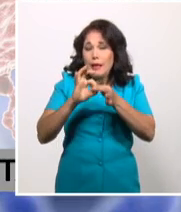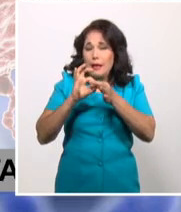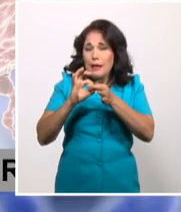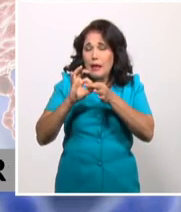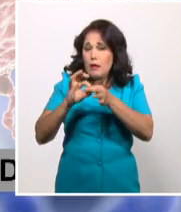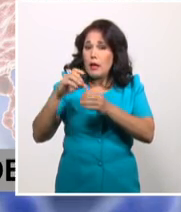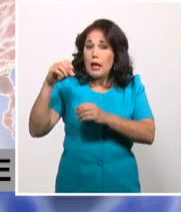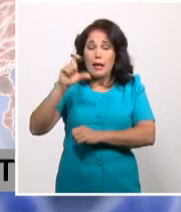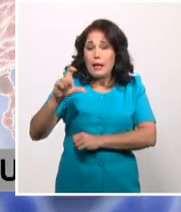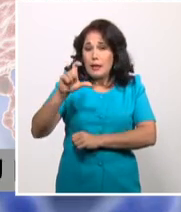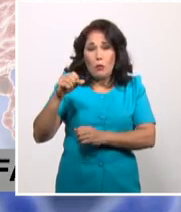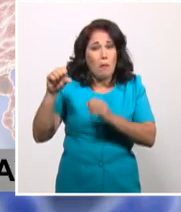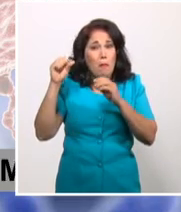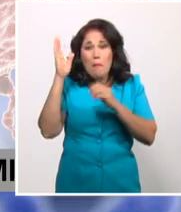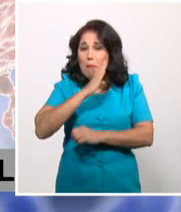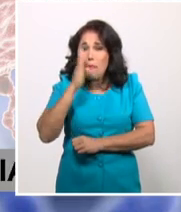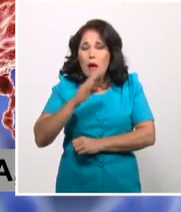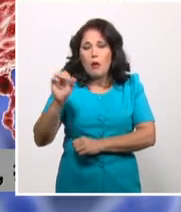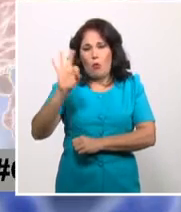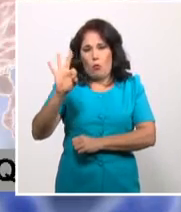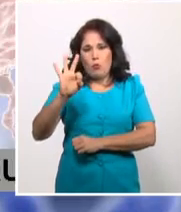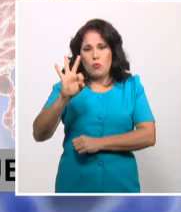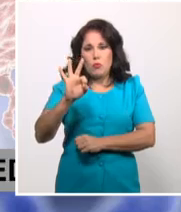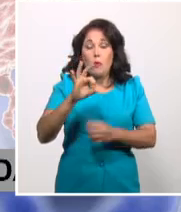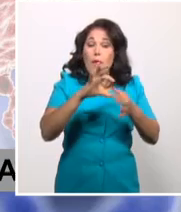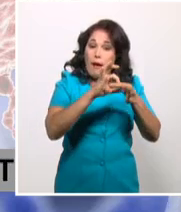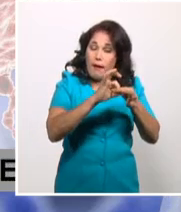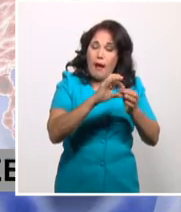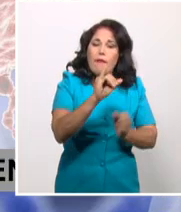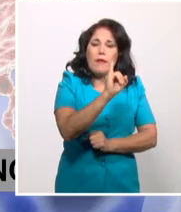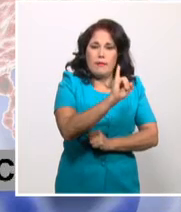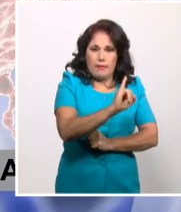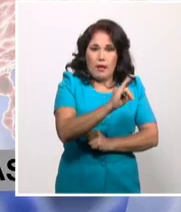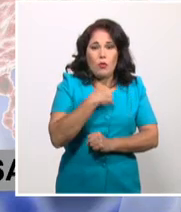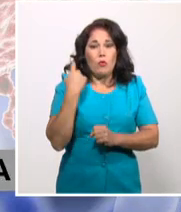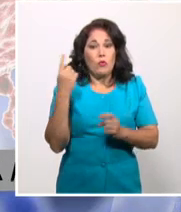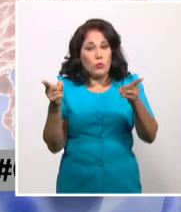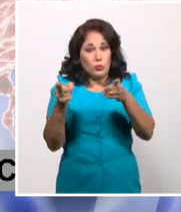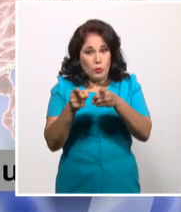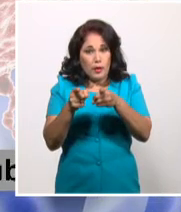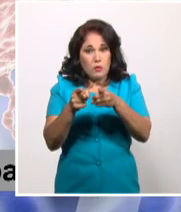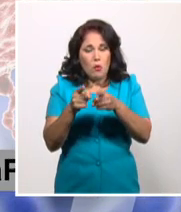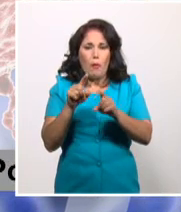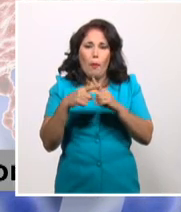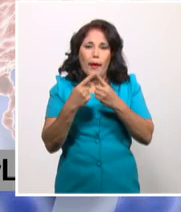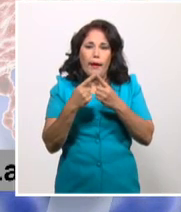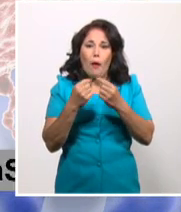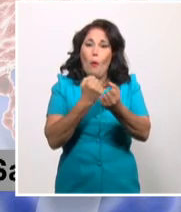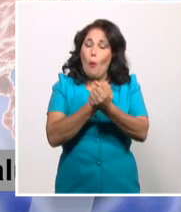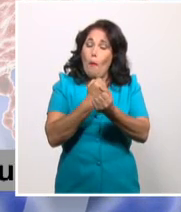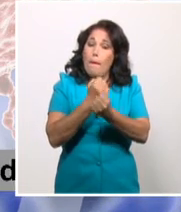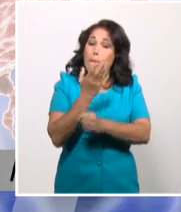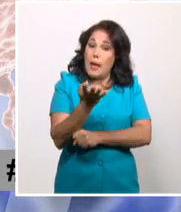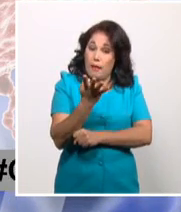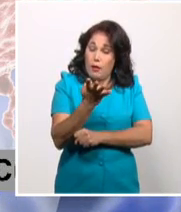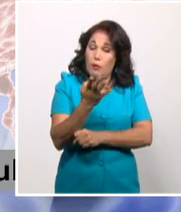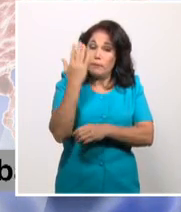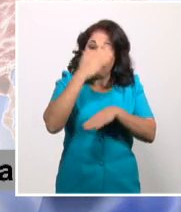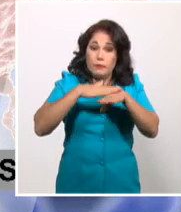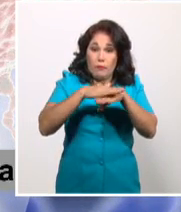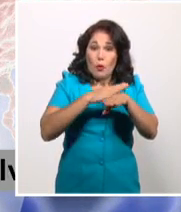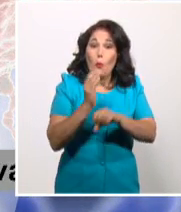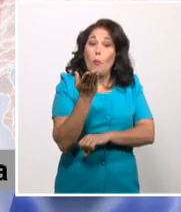6, que nosotros veníamos haciendo un resumen, pero también hubo un pedido de la población de que